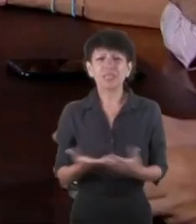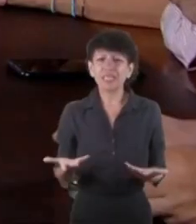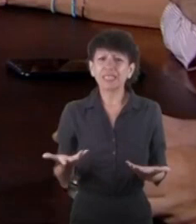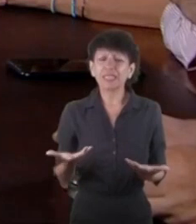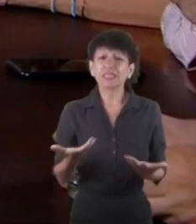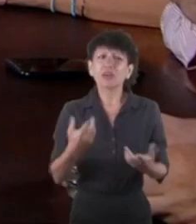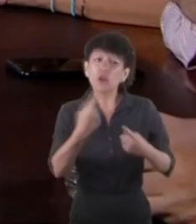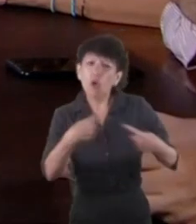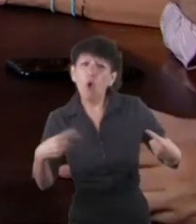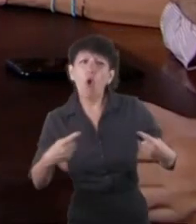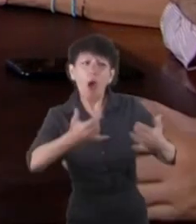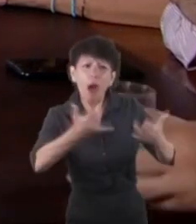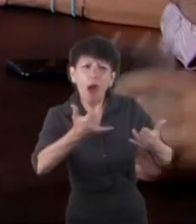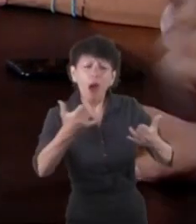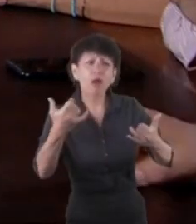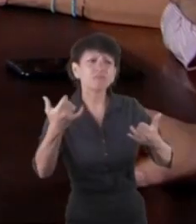recursos, contar